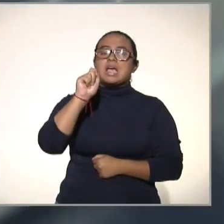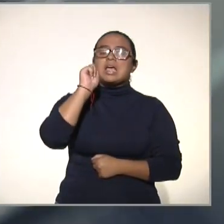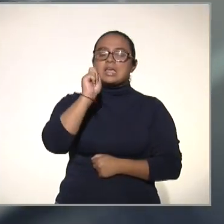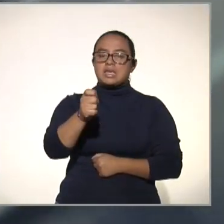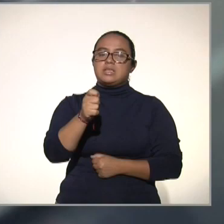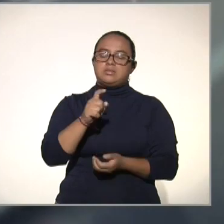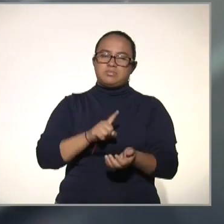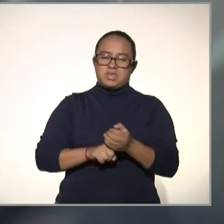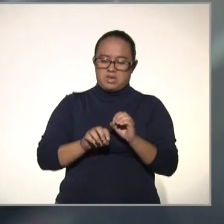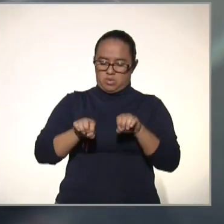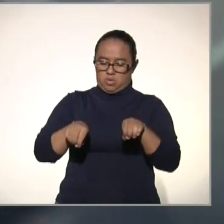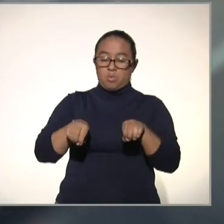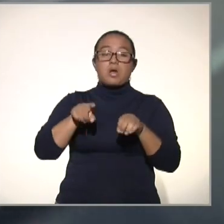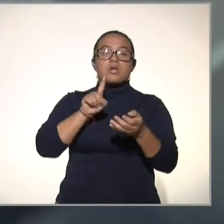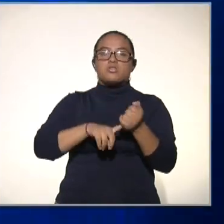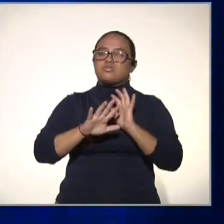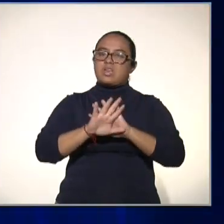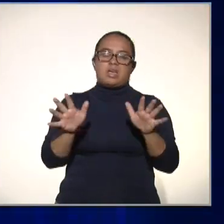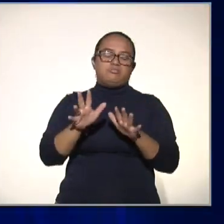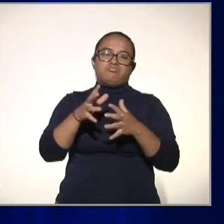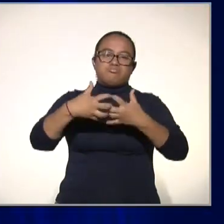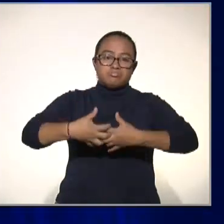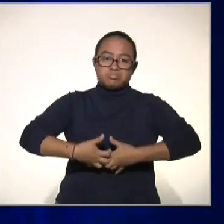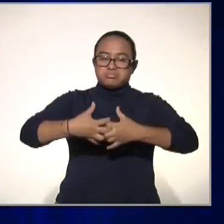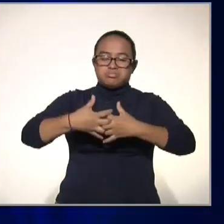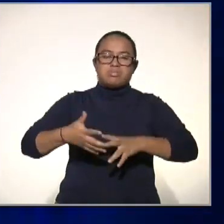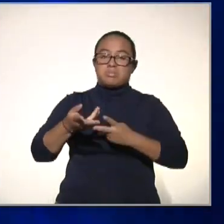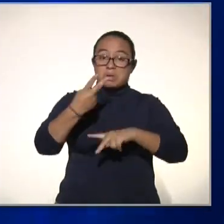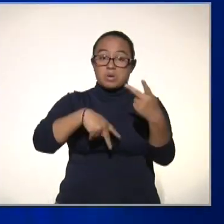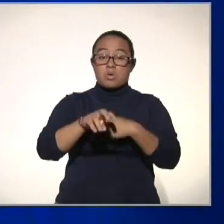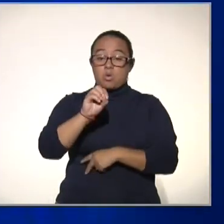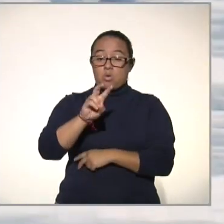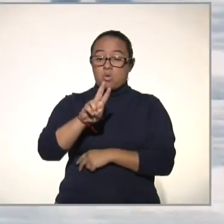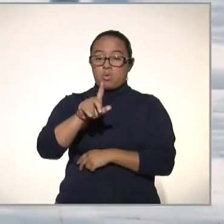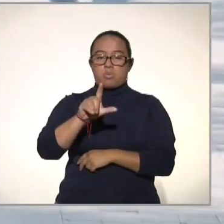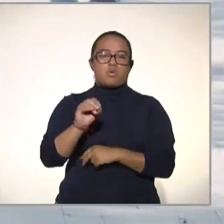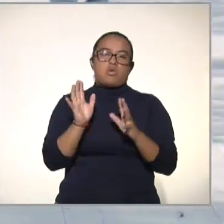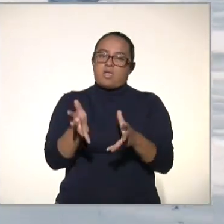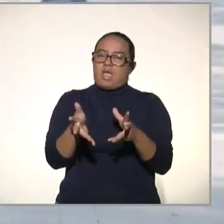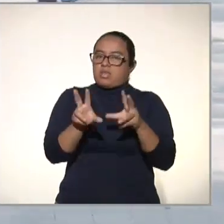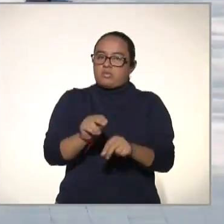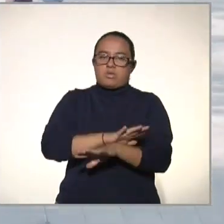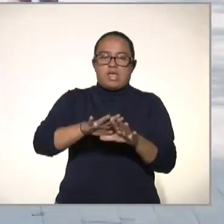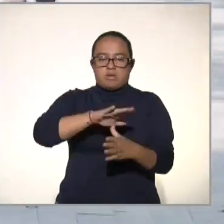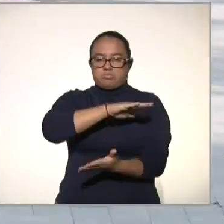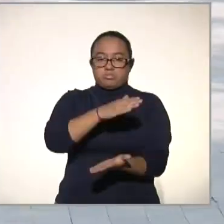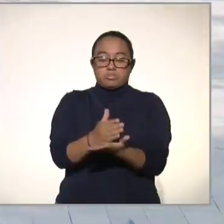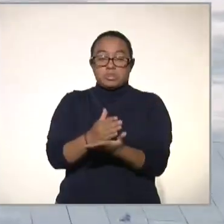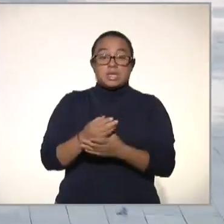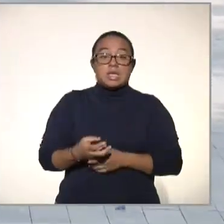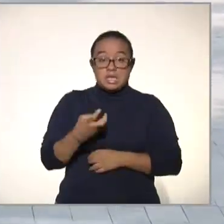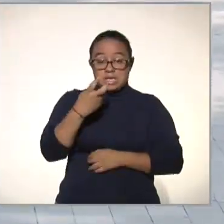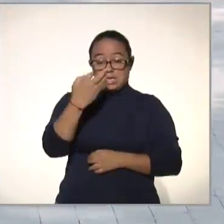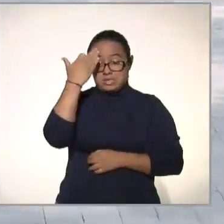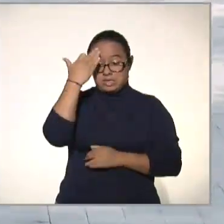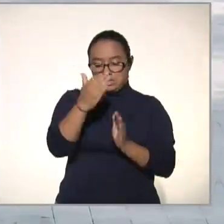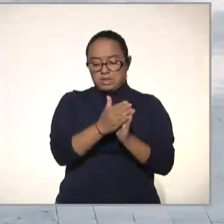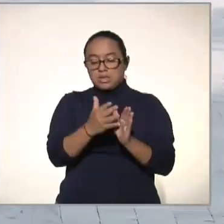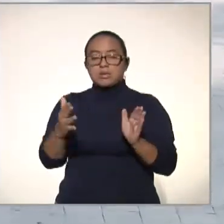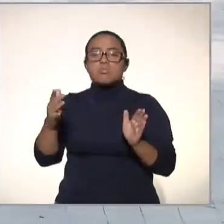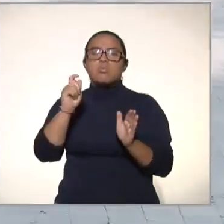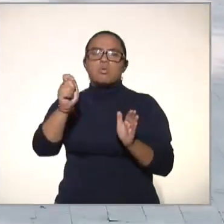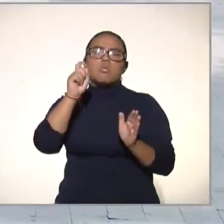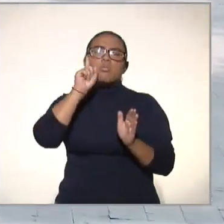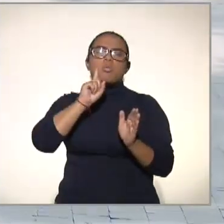actividad de los ovarios, es decir, a la falta de producción de óvulos en la mujer. Esta etapa se presenta en las